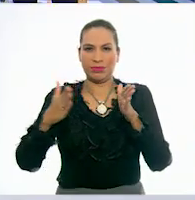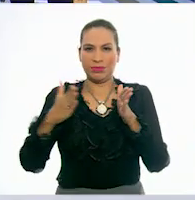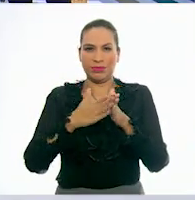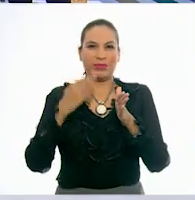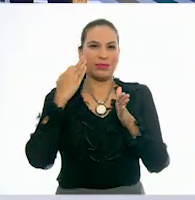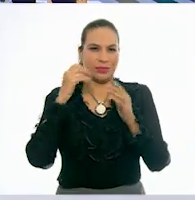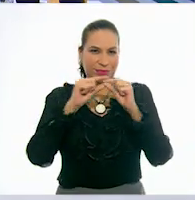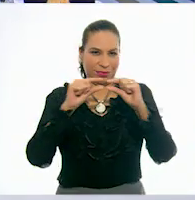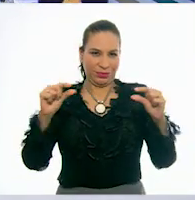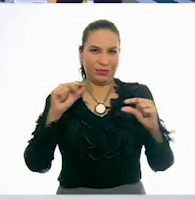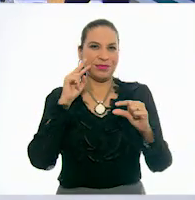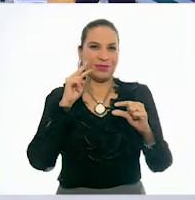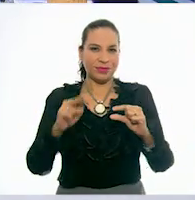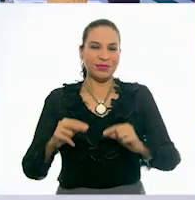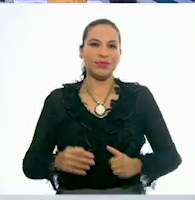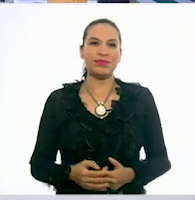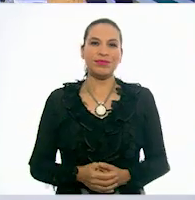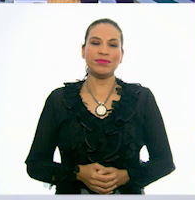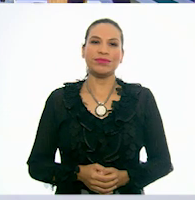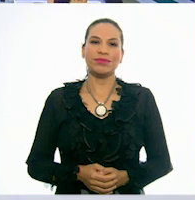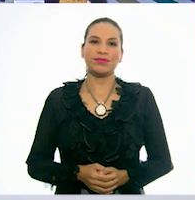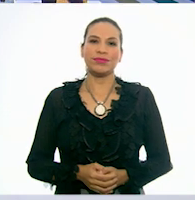por favor, Jenny. Claro.